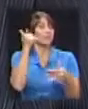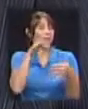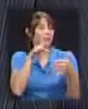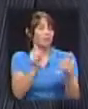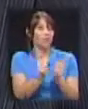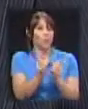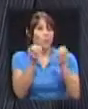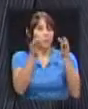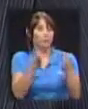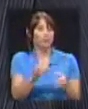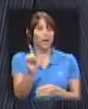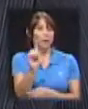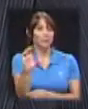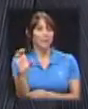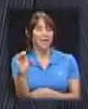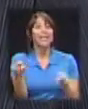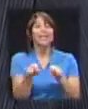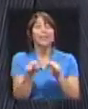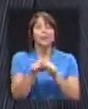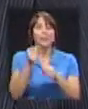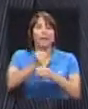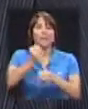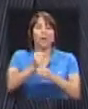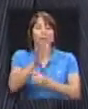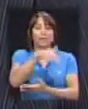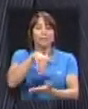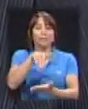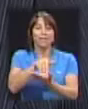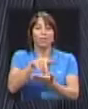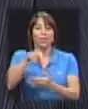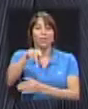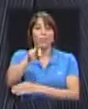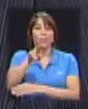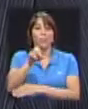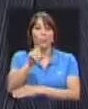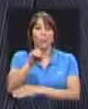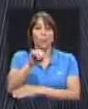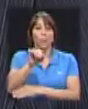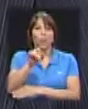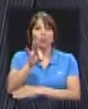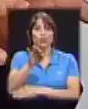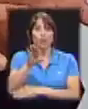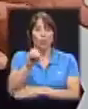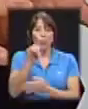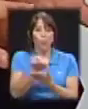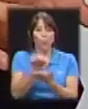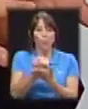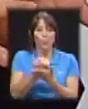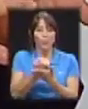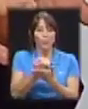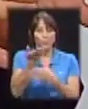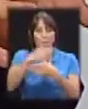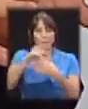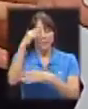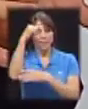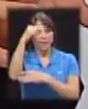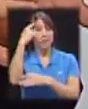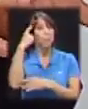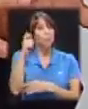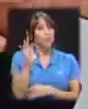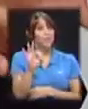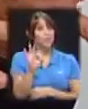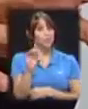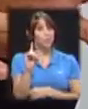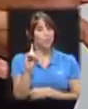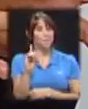en el Centro de Pronóstico Económico, en la parte mexicana, porque don Francisco tiene su parte muy